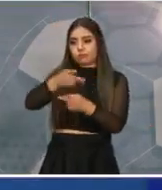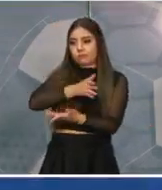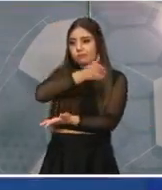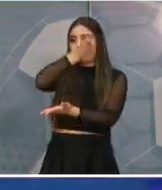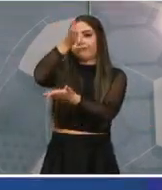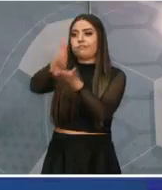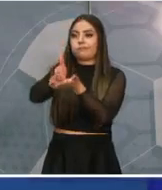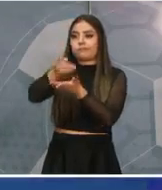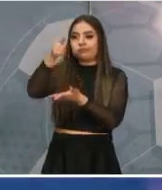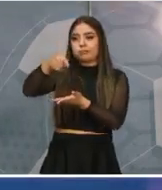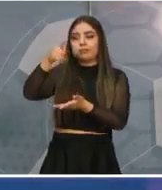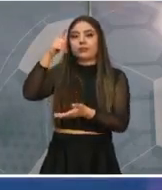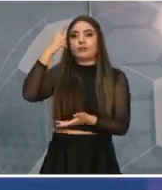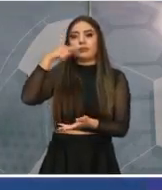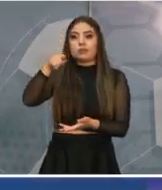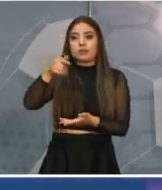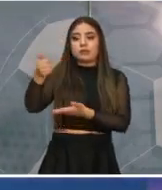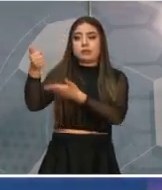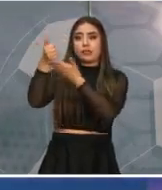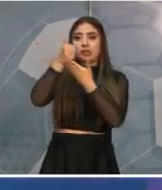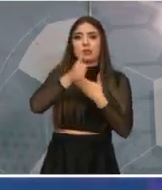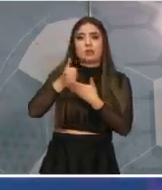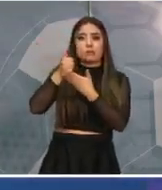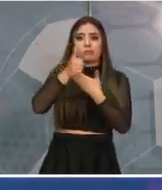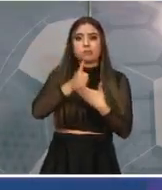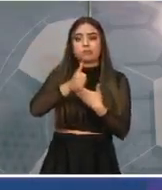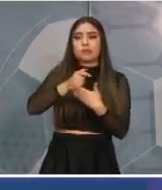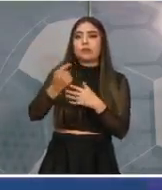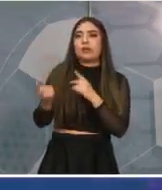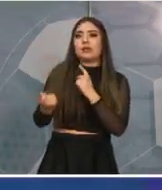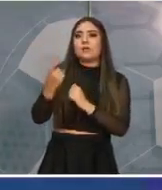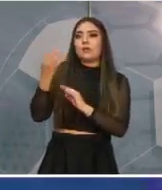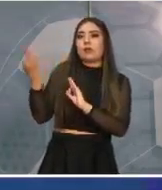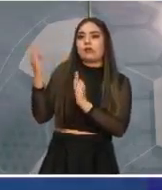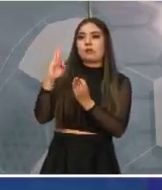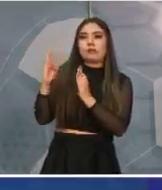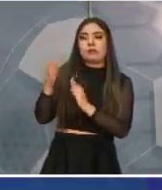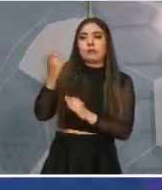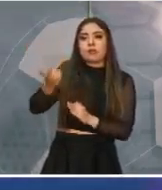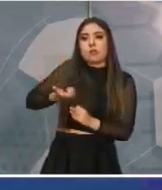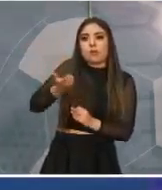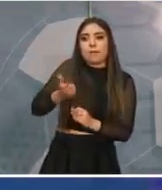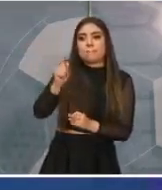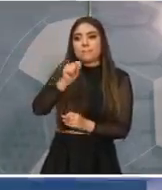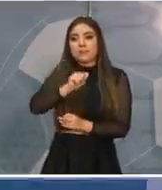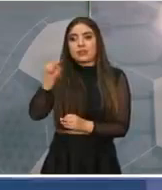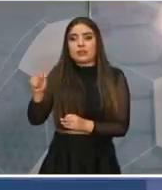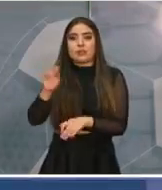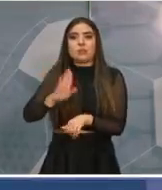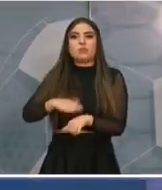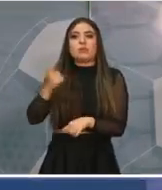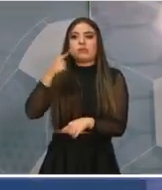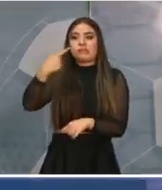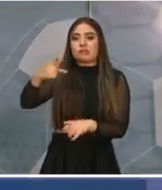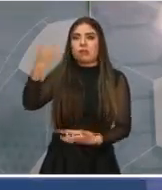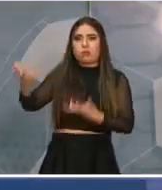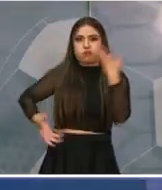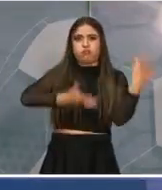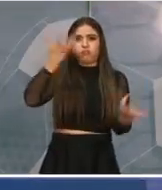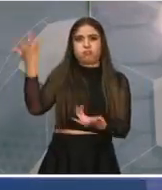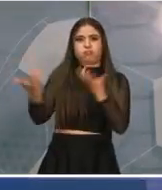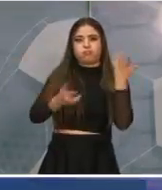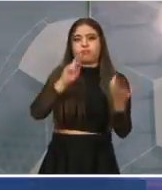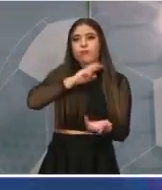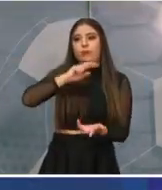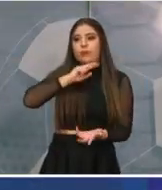pidieron el apoyo a las estaciones de gómez palacio y torreón ya que las llamas se propagaron rápidamente y amenazaba con afectar